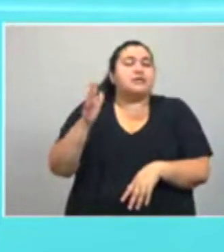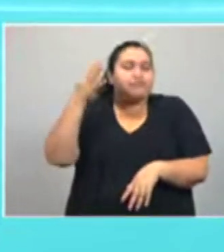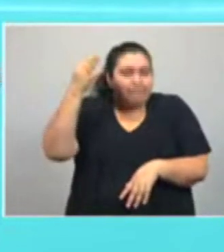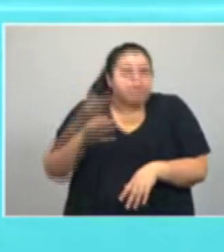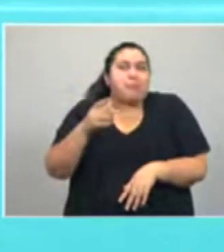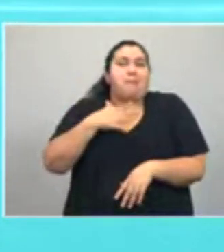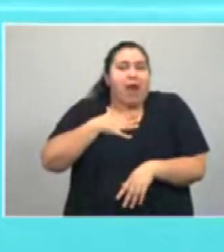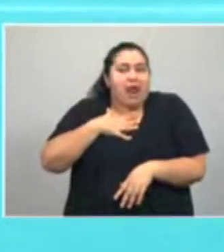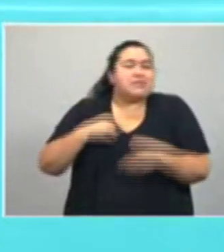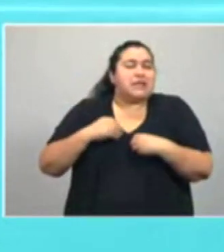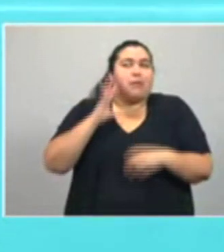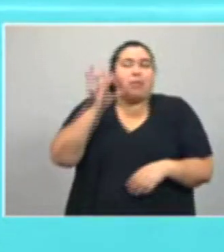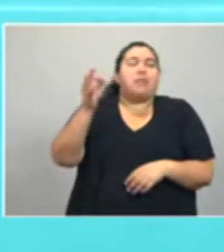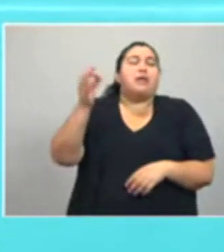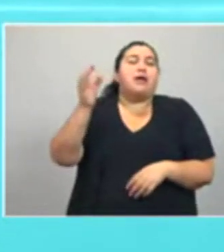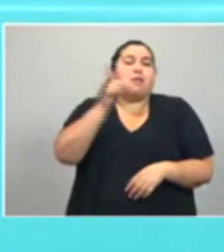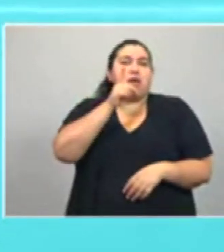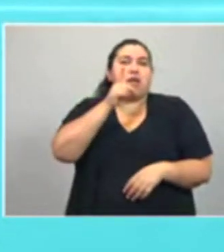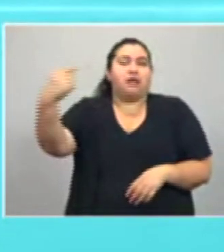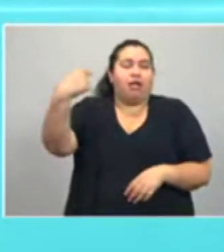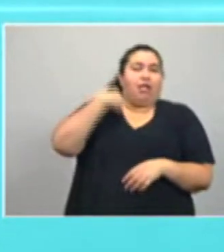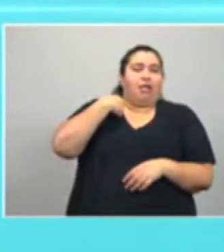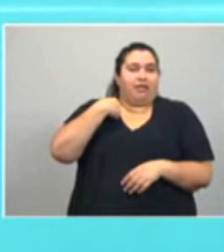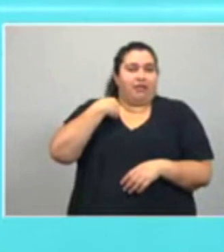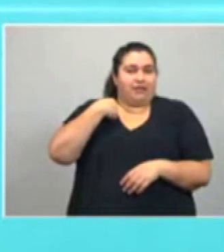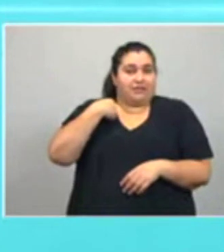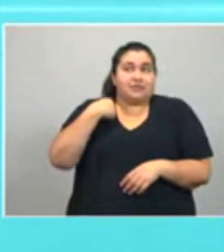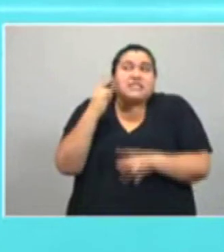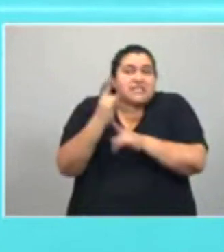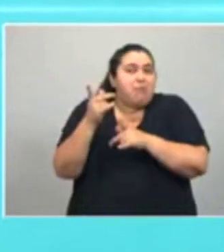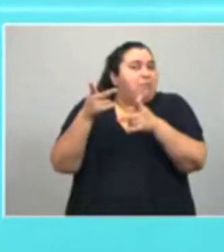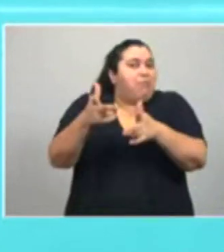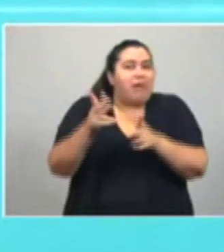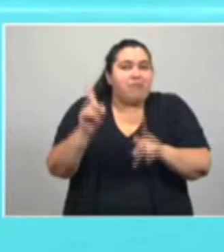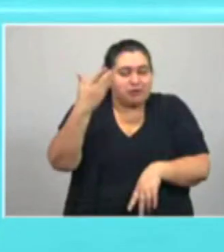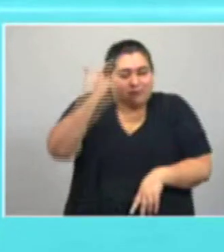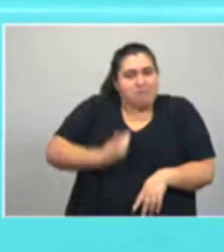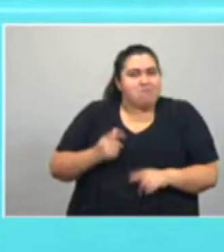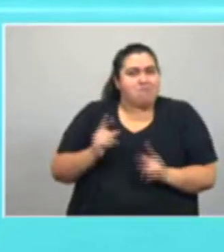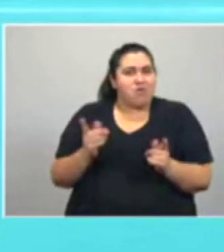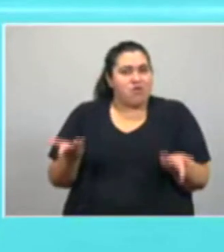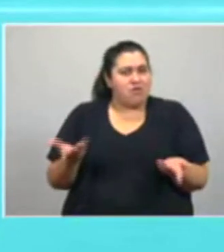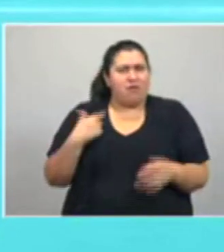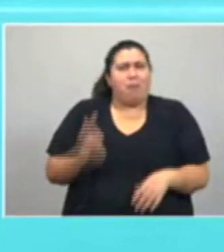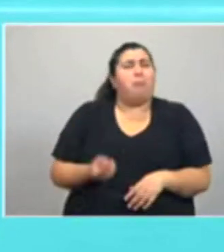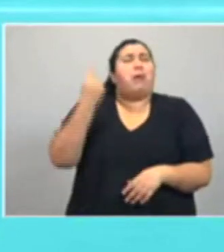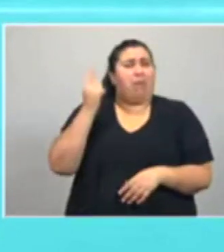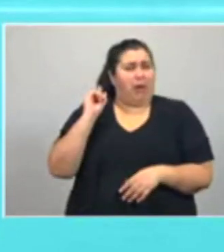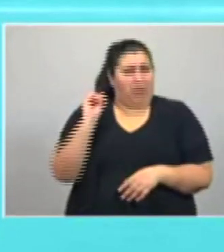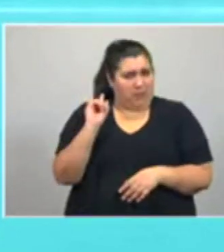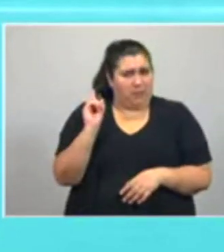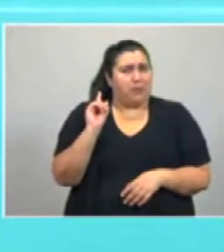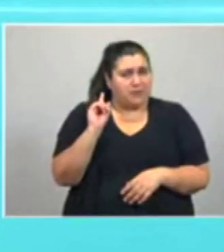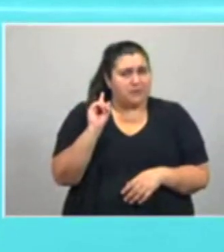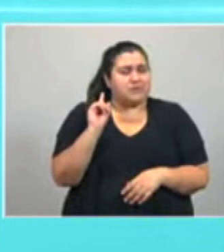Aires a los productores. Las tasas que fijó la legislatura no el ejecutivo dijo Kicillof están